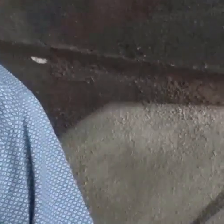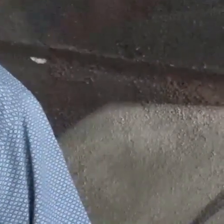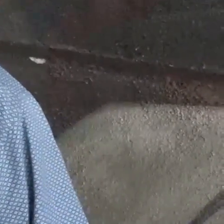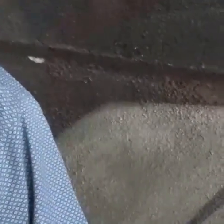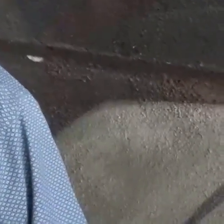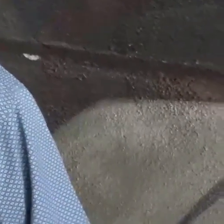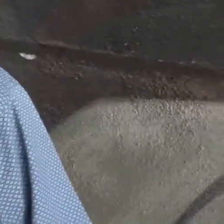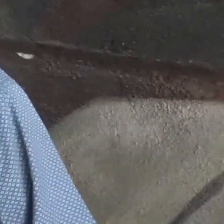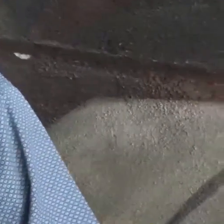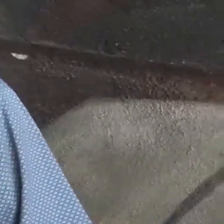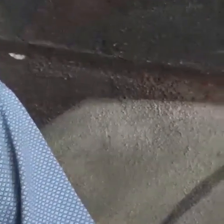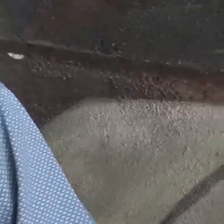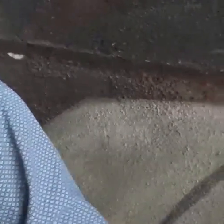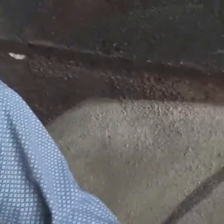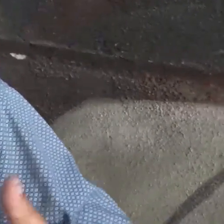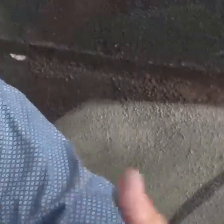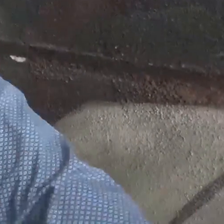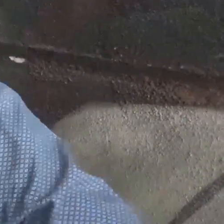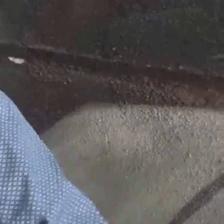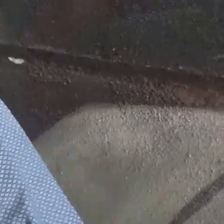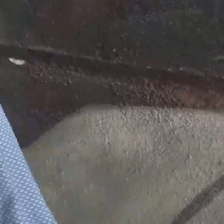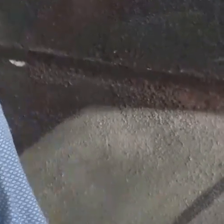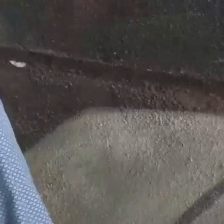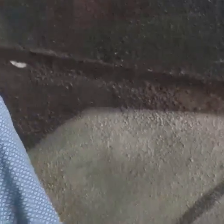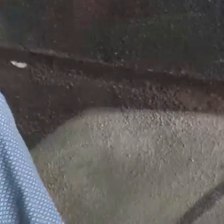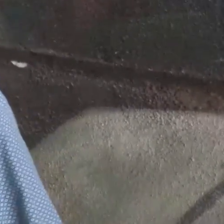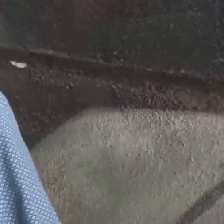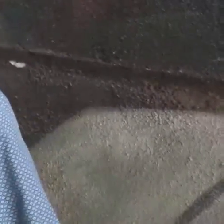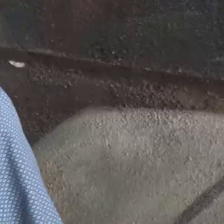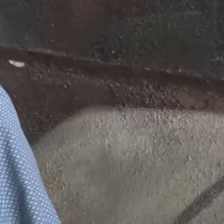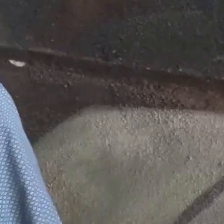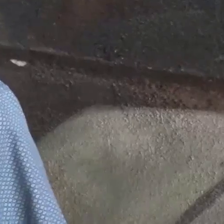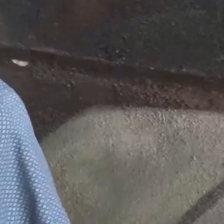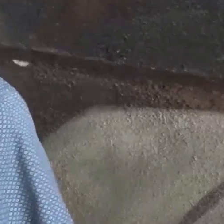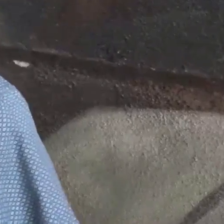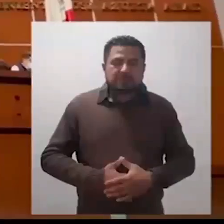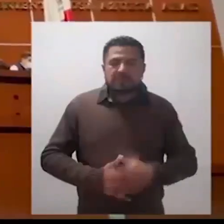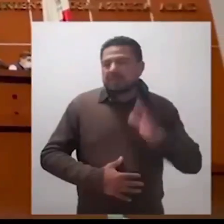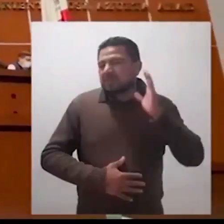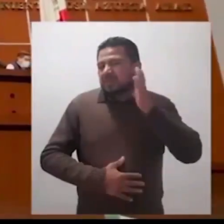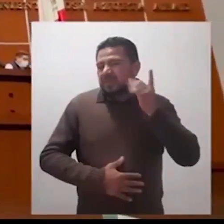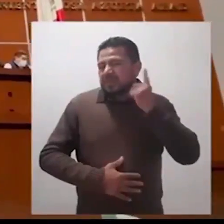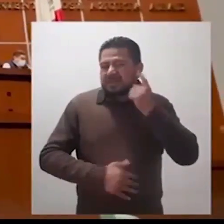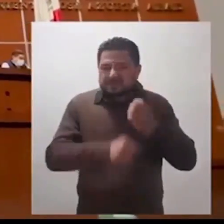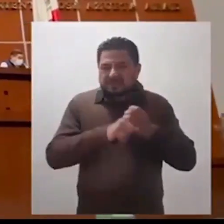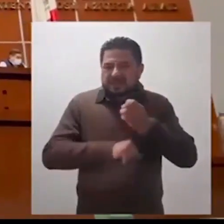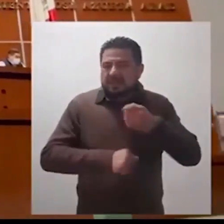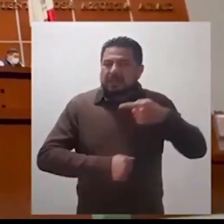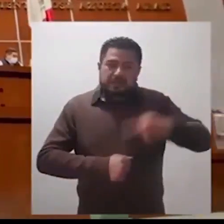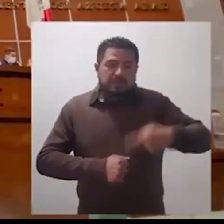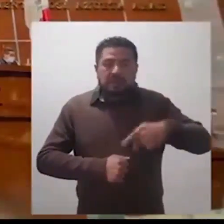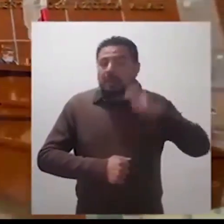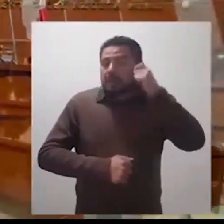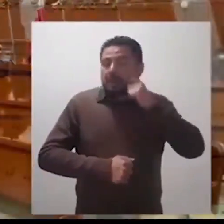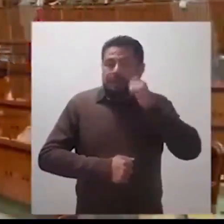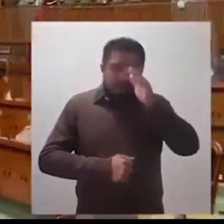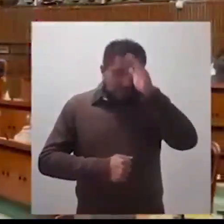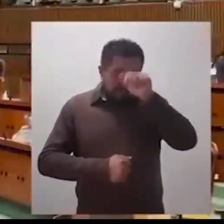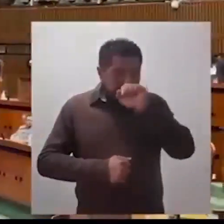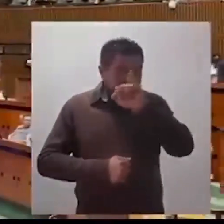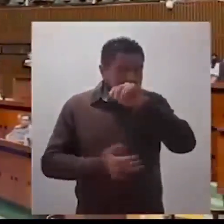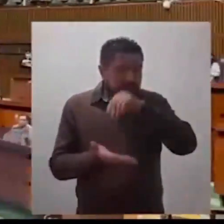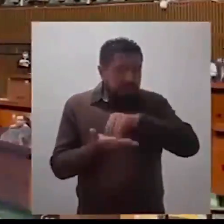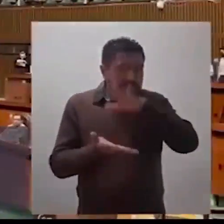recursos naturales, y que haya un compromiso social de beneficio para todos. Hernández Carvajal señaló que en todos